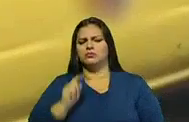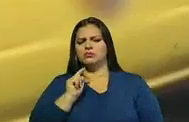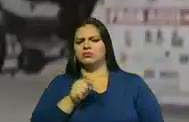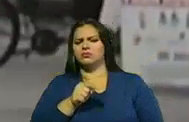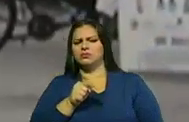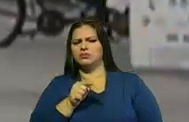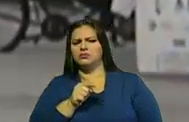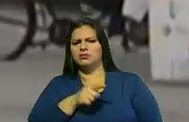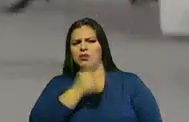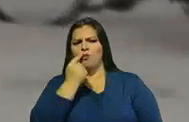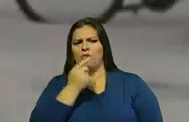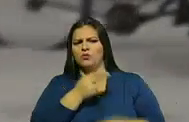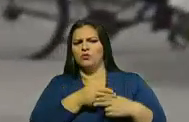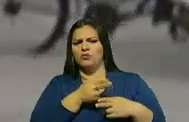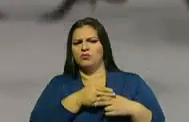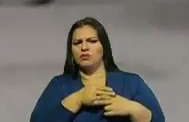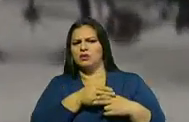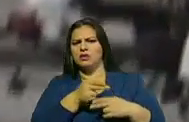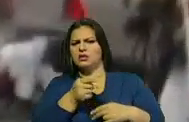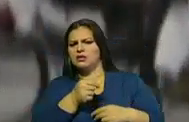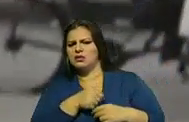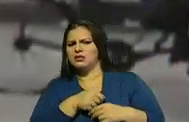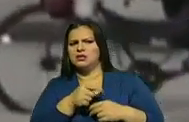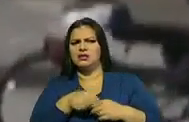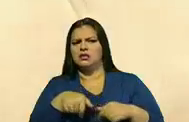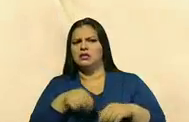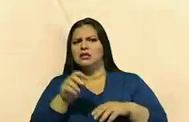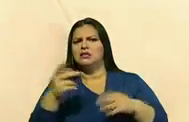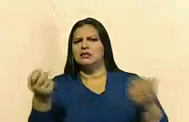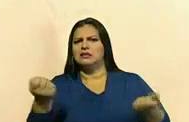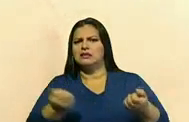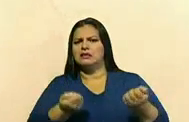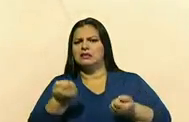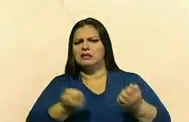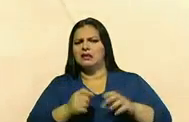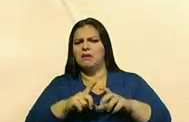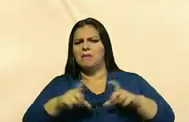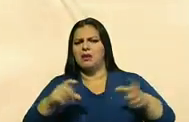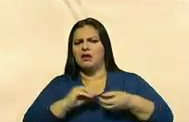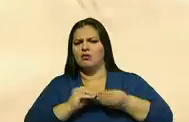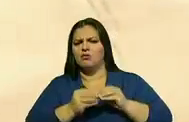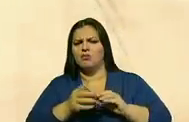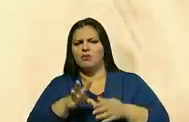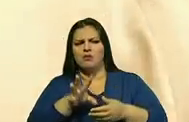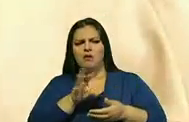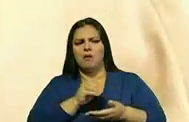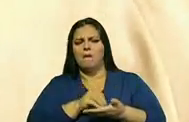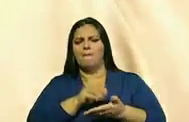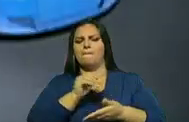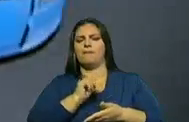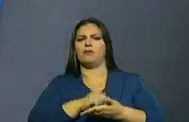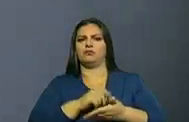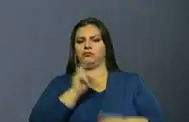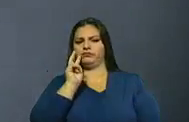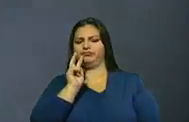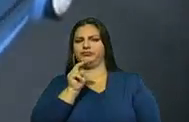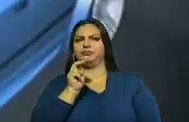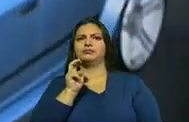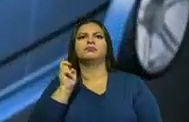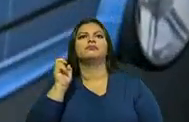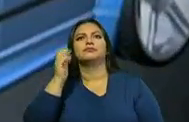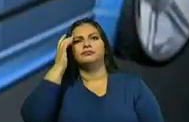a la hora de coger un taxi para evitar ser víctimas de robo. Según la policía, cuando los antisociales utilizan la modalidad de secuestro